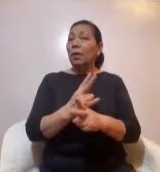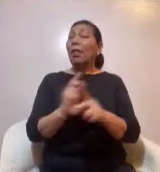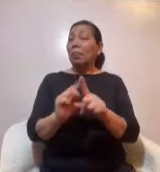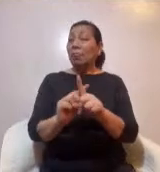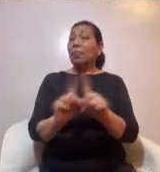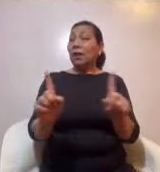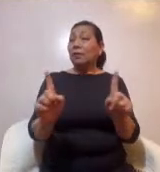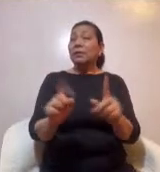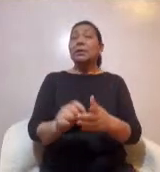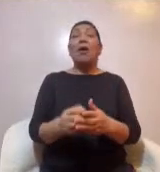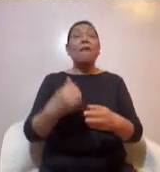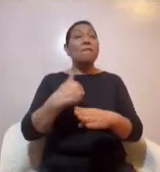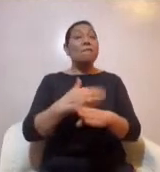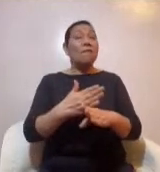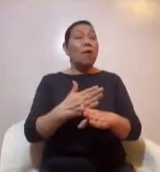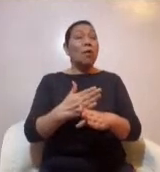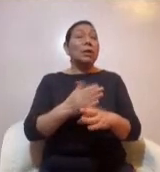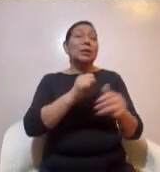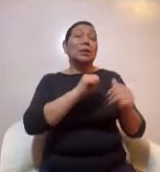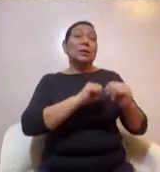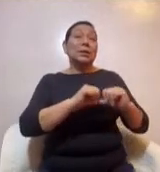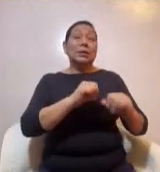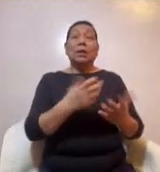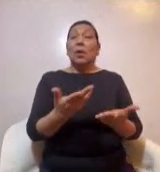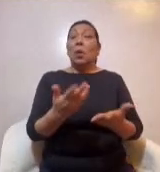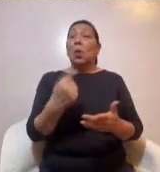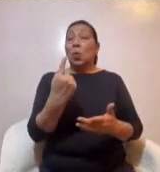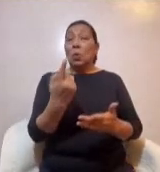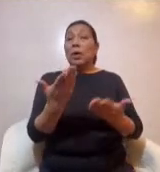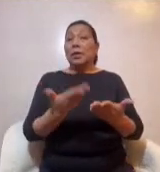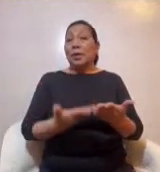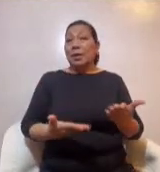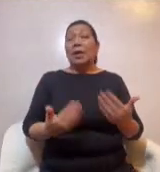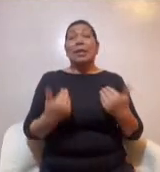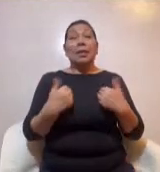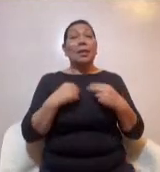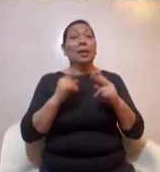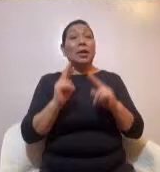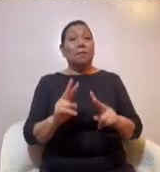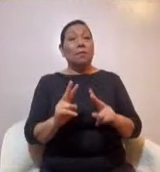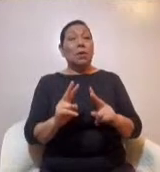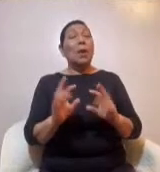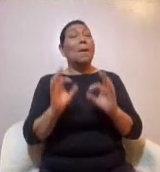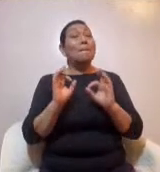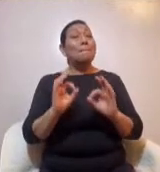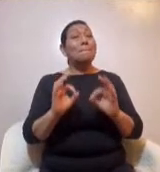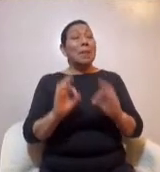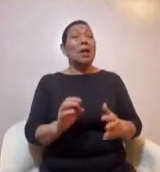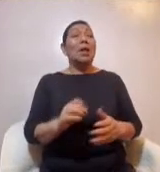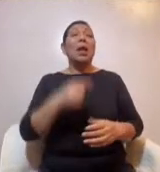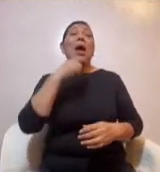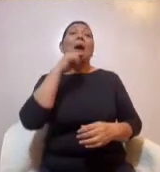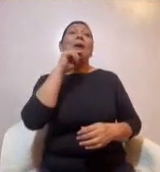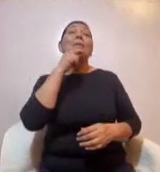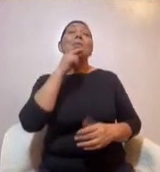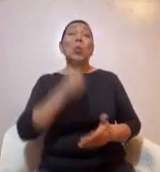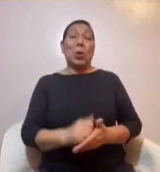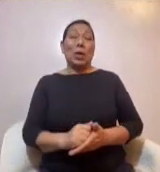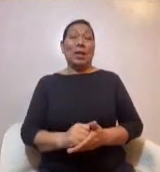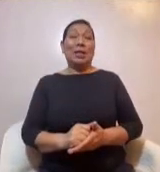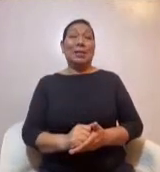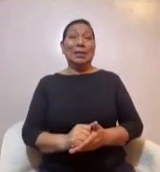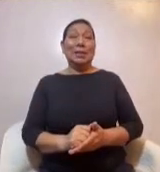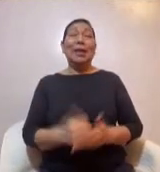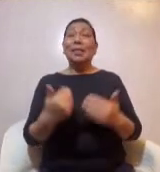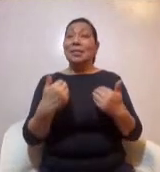también esas diferentes maneras de ser afectadas, ¿no? Y uno de ellos efectivamente tiene que ver también con los riesgos que las